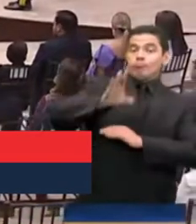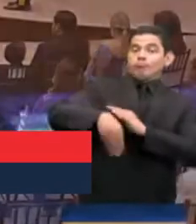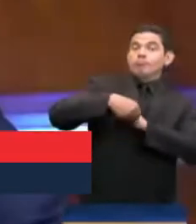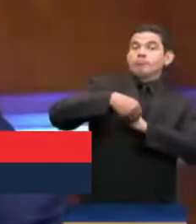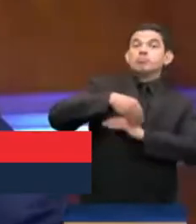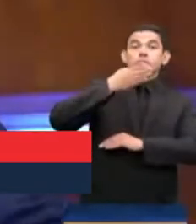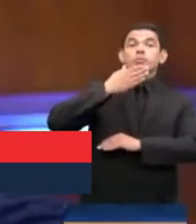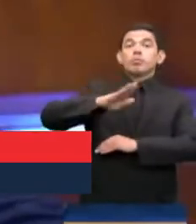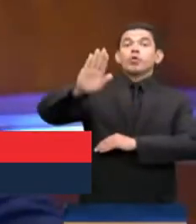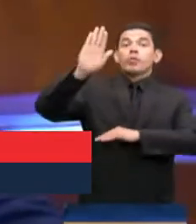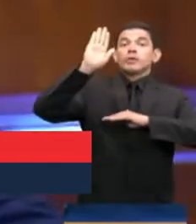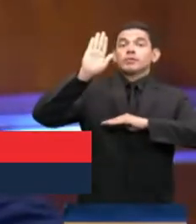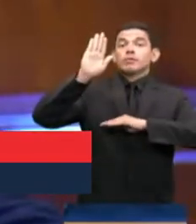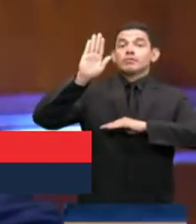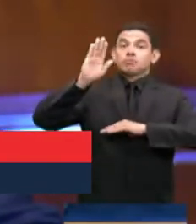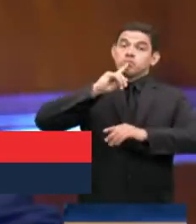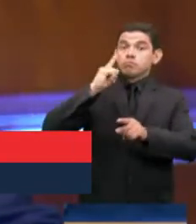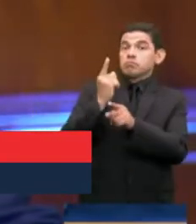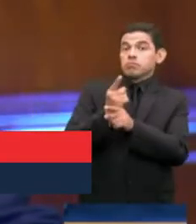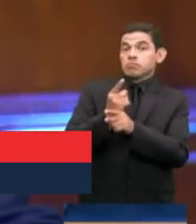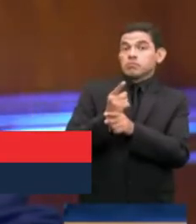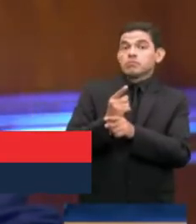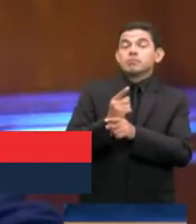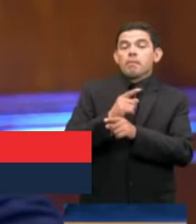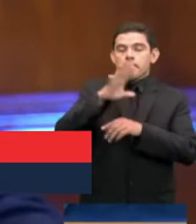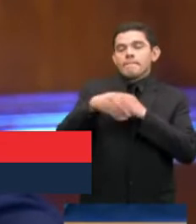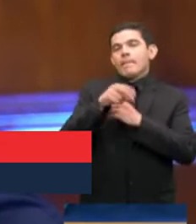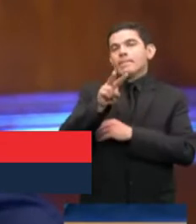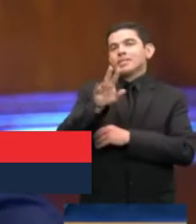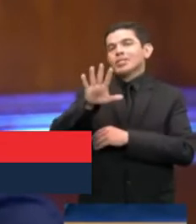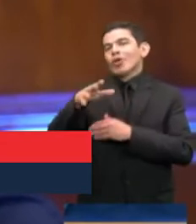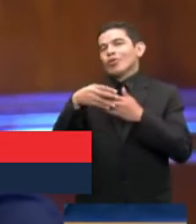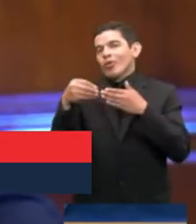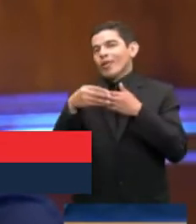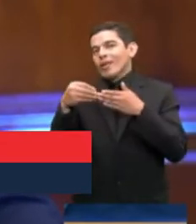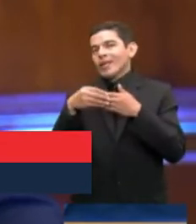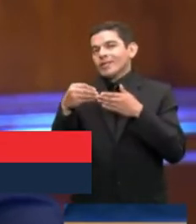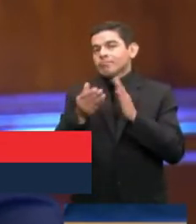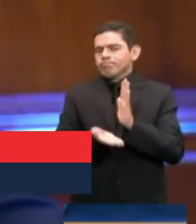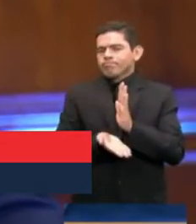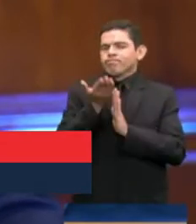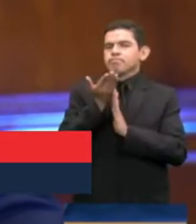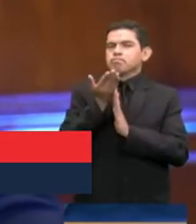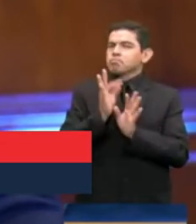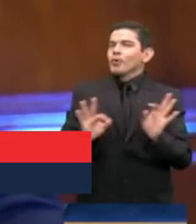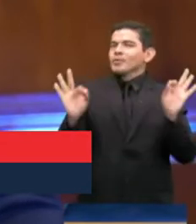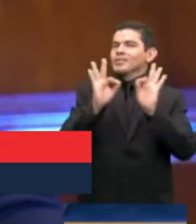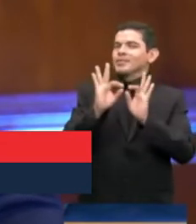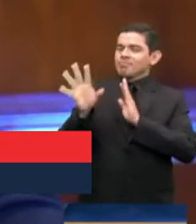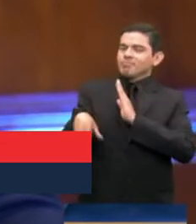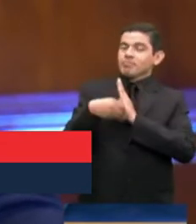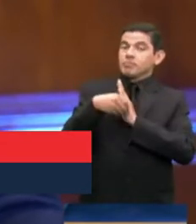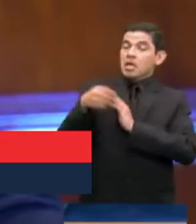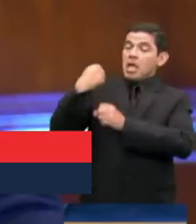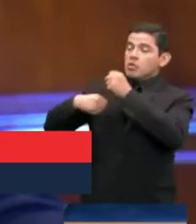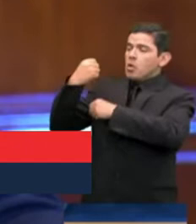lo prometimos en campaña, en $25, el alza más importante en